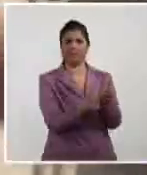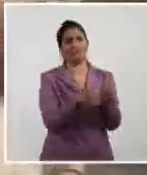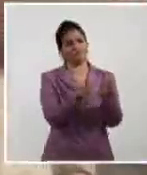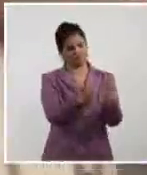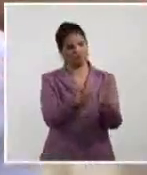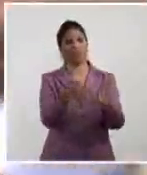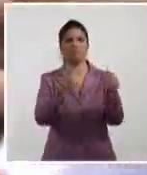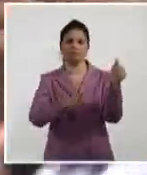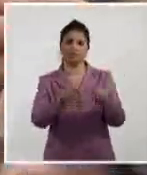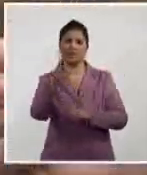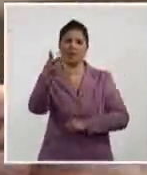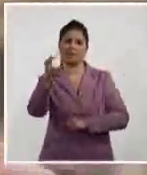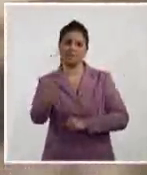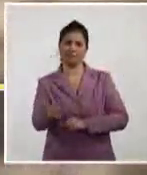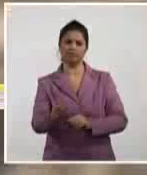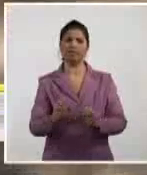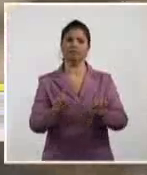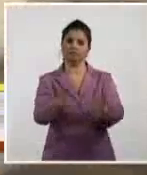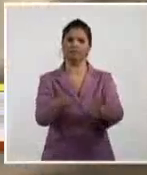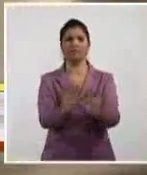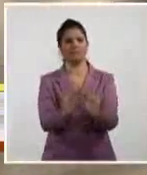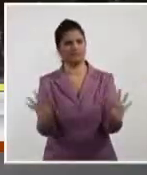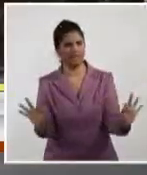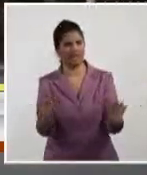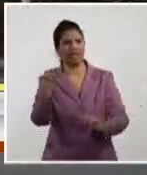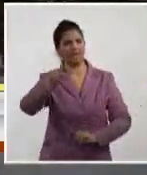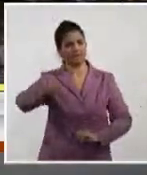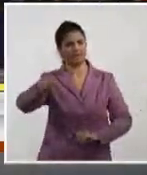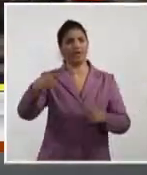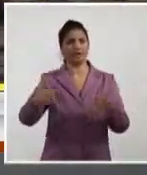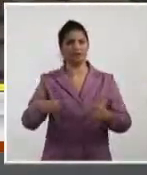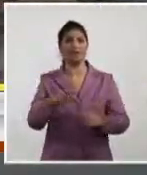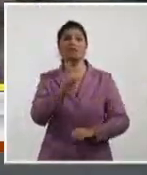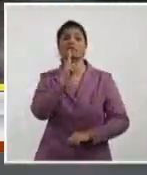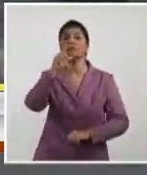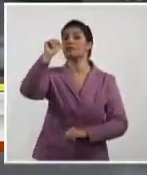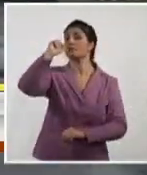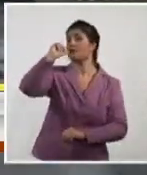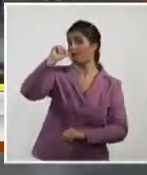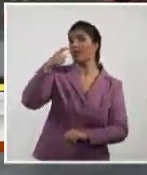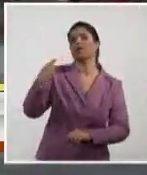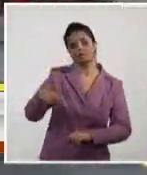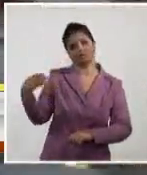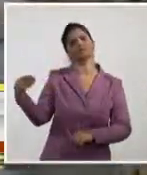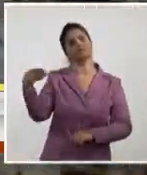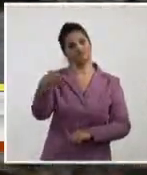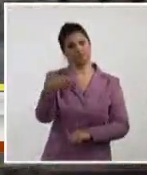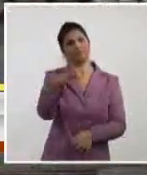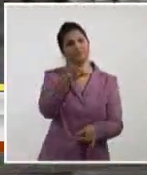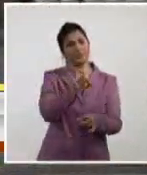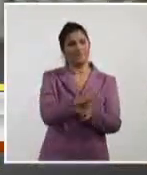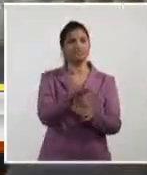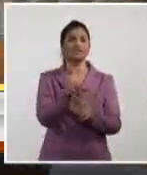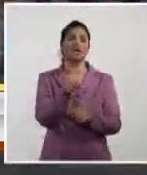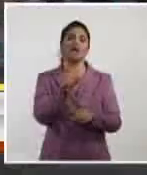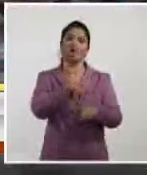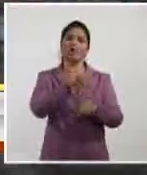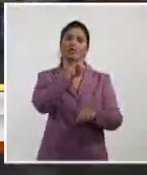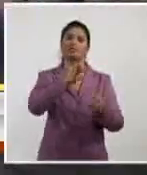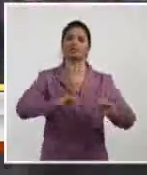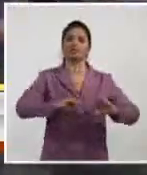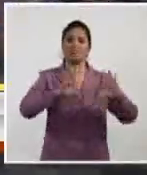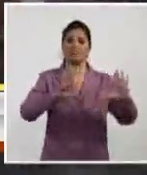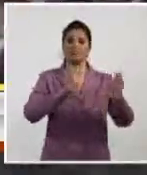especiales. Los corredores deben llevar su recipiente para abastecerse de agua en las pipas. El reporte de la arrancada será a partir de las 6 de la mañana en